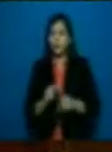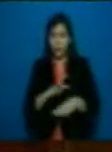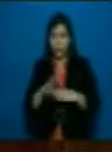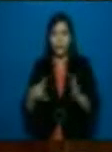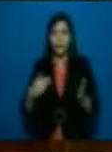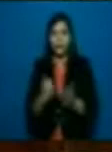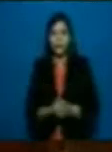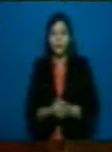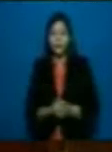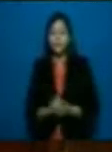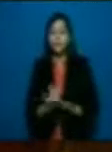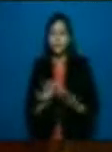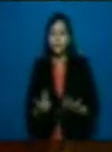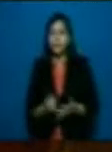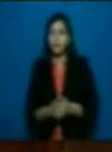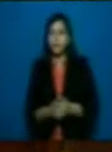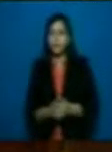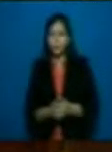eso